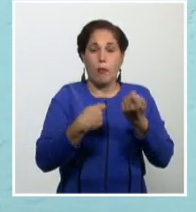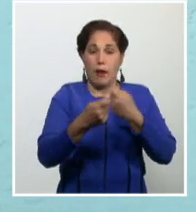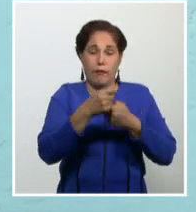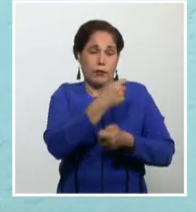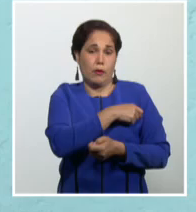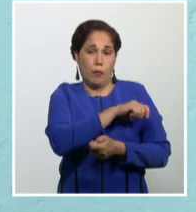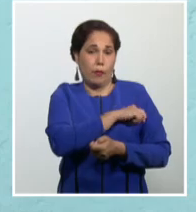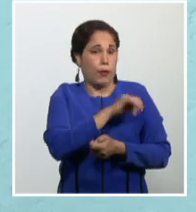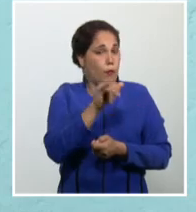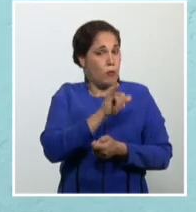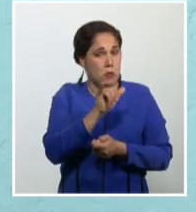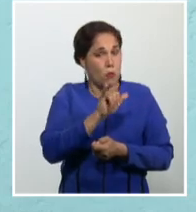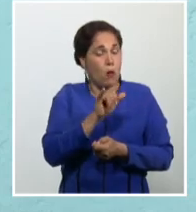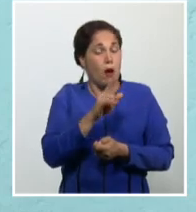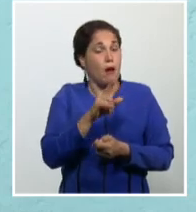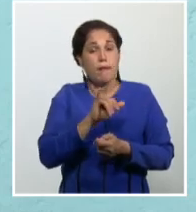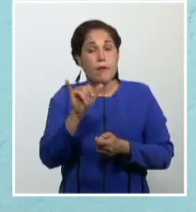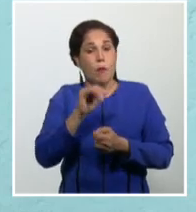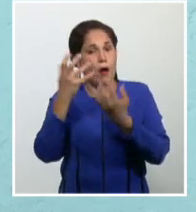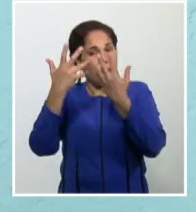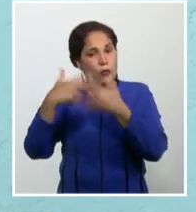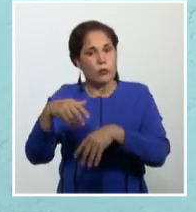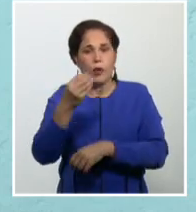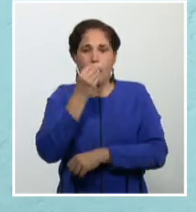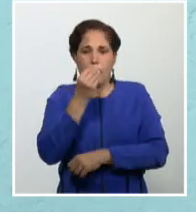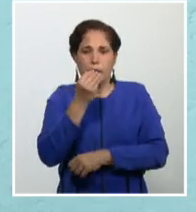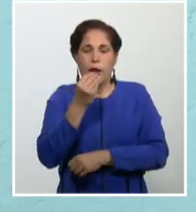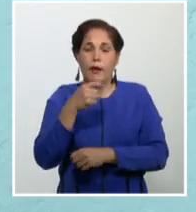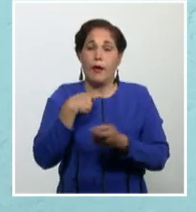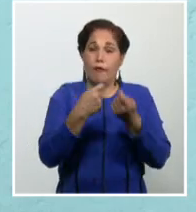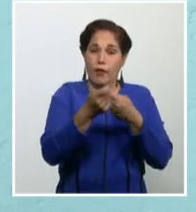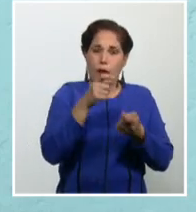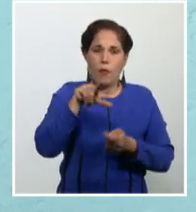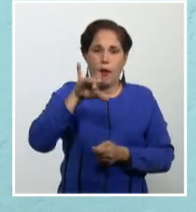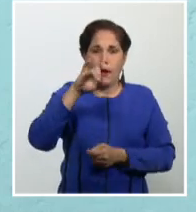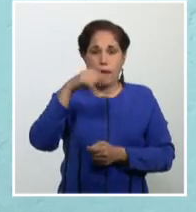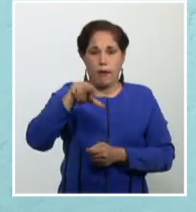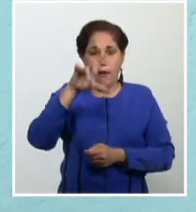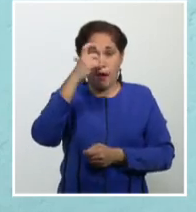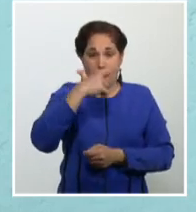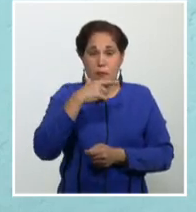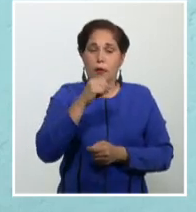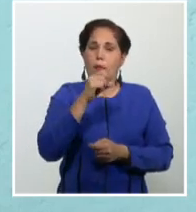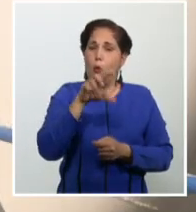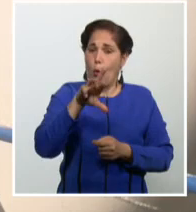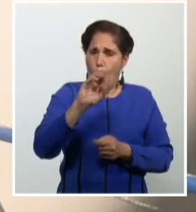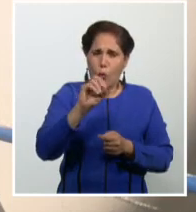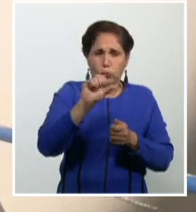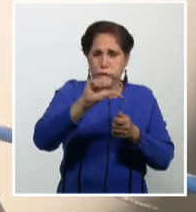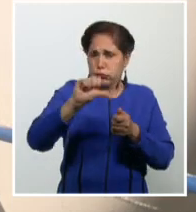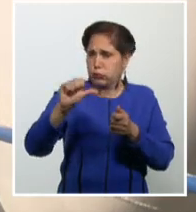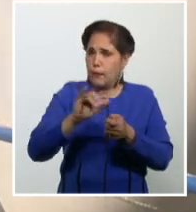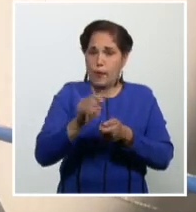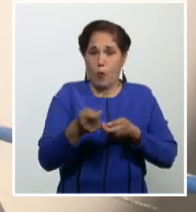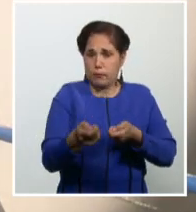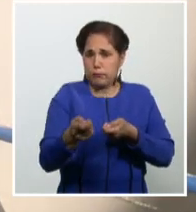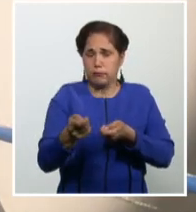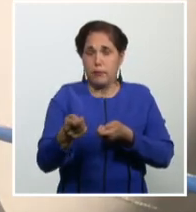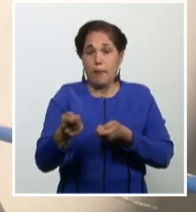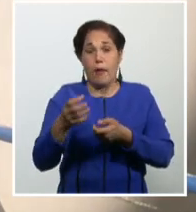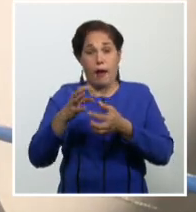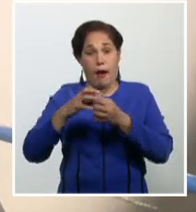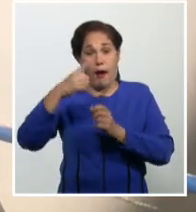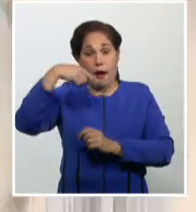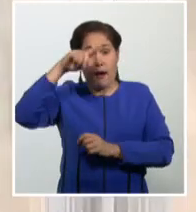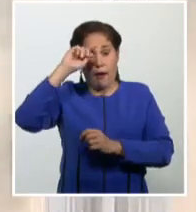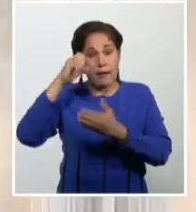población, así como la industria alimentaria y otros organismos como comunales que la necesiten. En la gasificadora Las Tunas